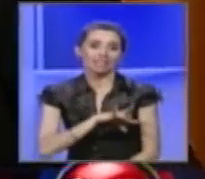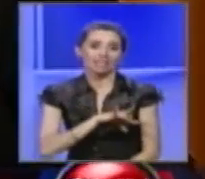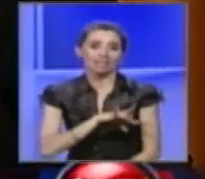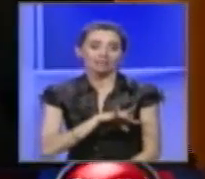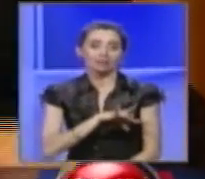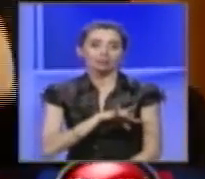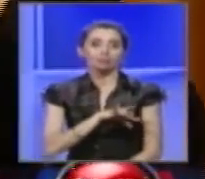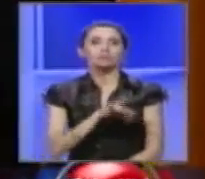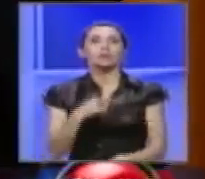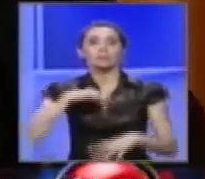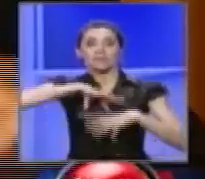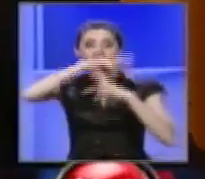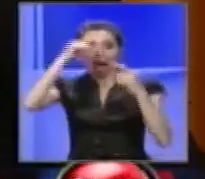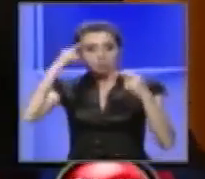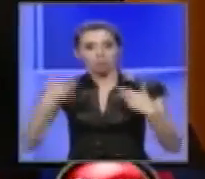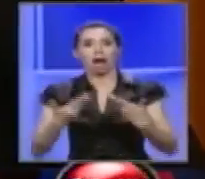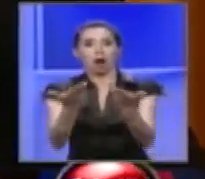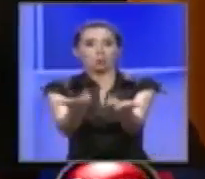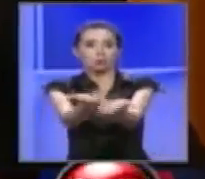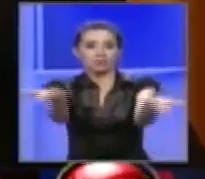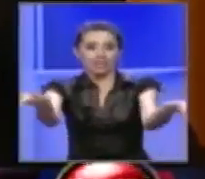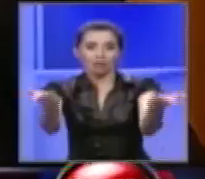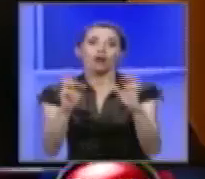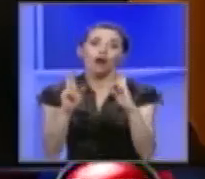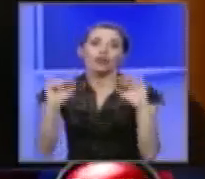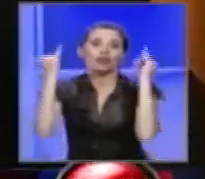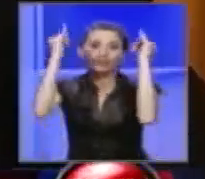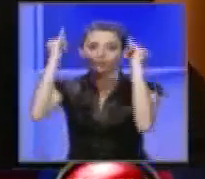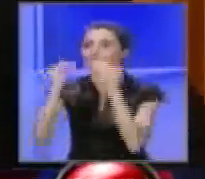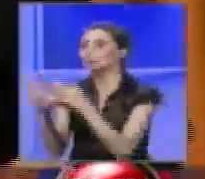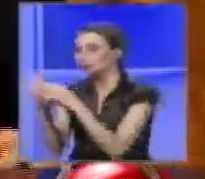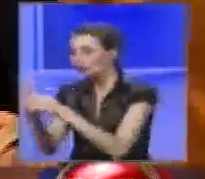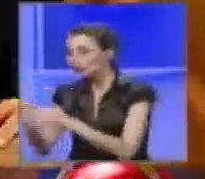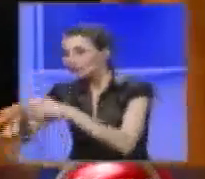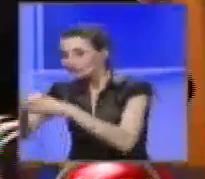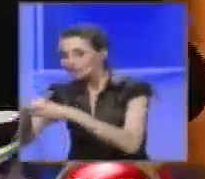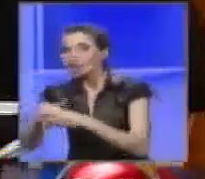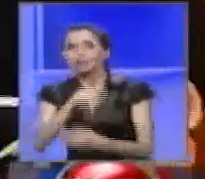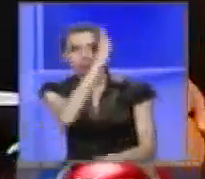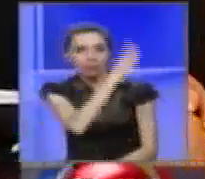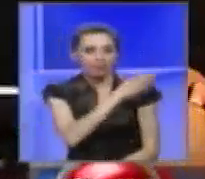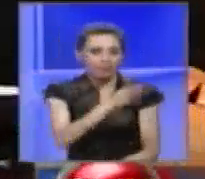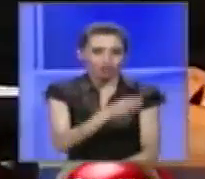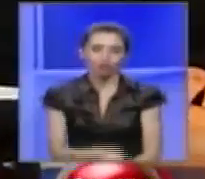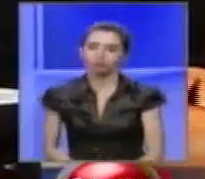Y mi alma es para ustedes. Espero que lo disfruten. Muchas gracias, Ricky. Bendiciones.